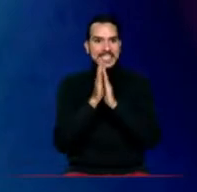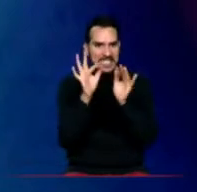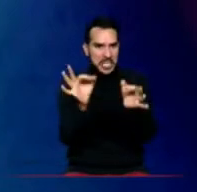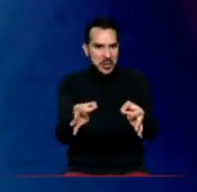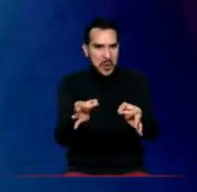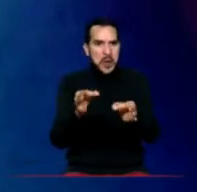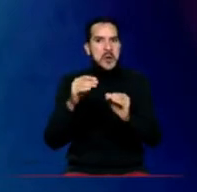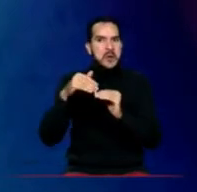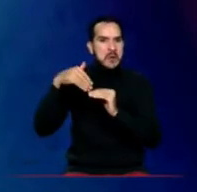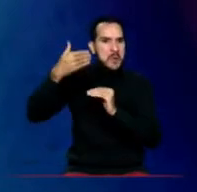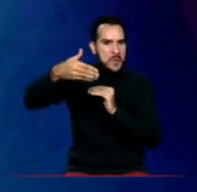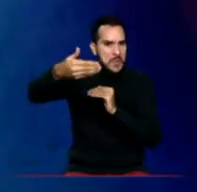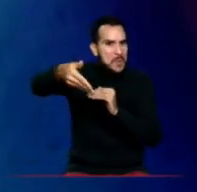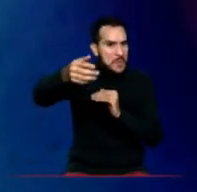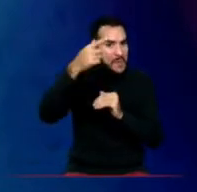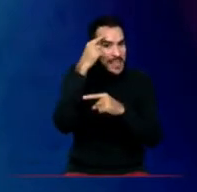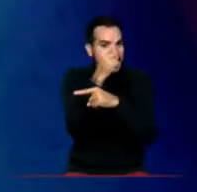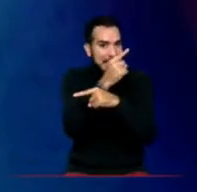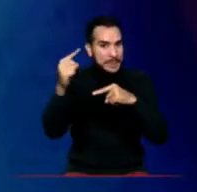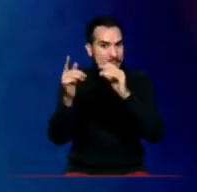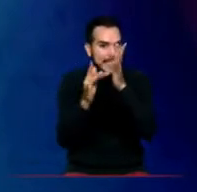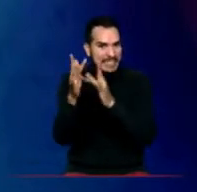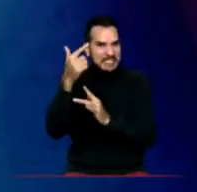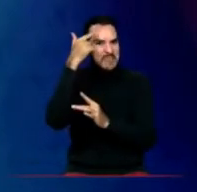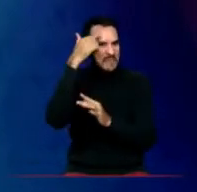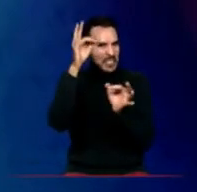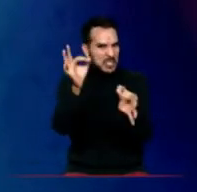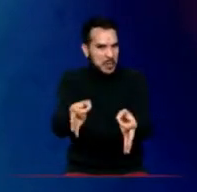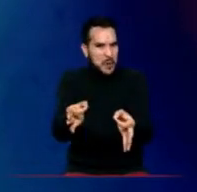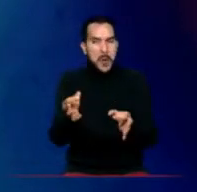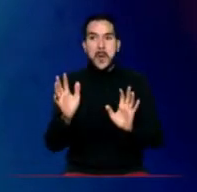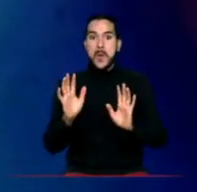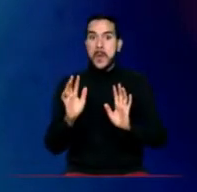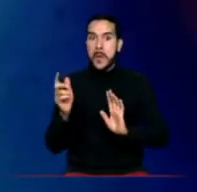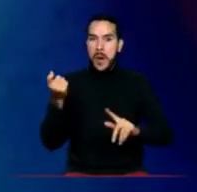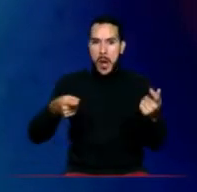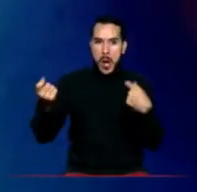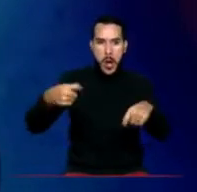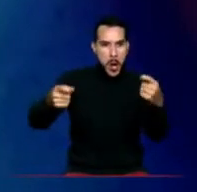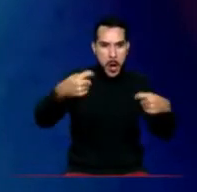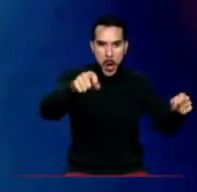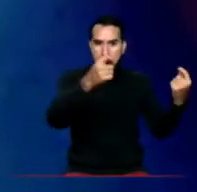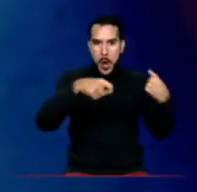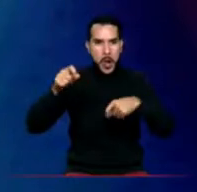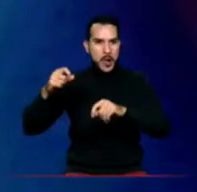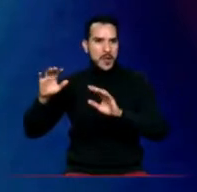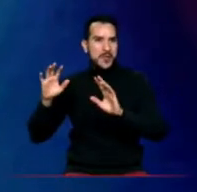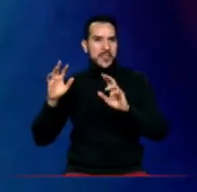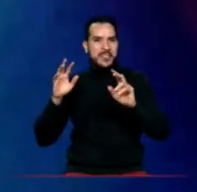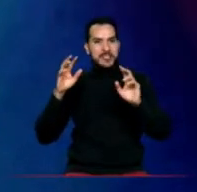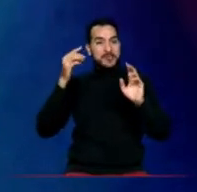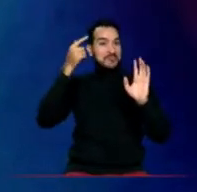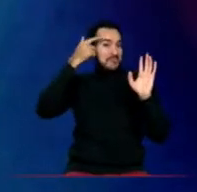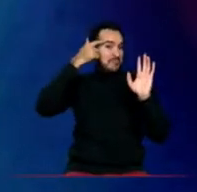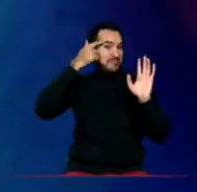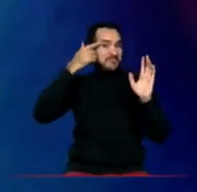que estaban encaminadas para esta semana pues tenían un foco importante que era Cali por todo el tema de la COP y todos estos temas. Sin